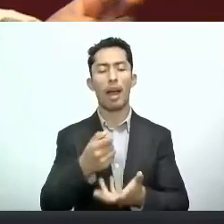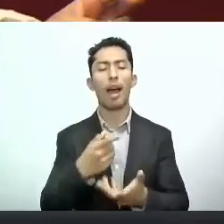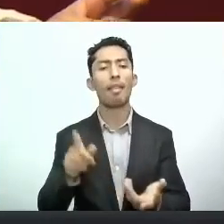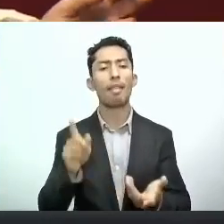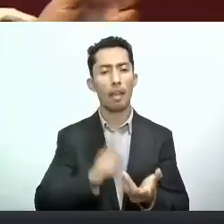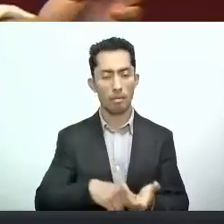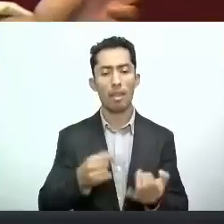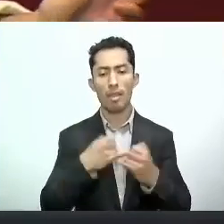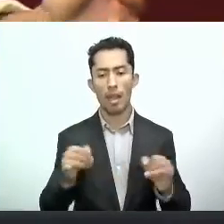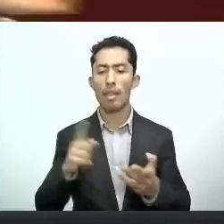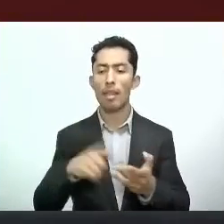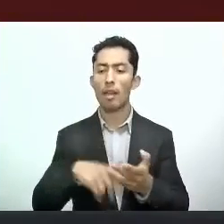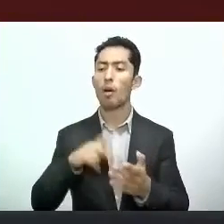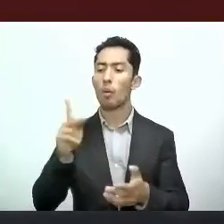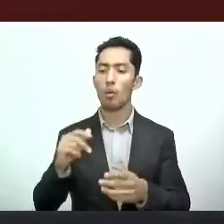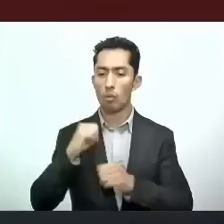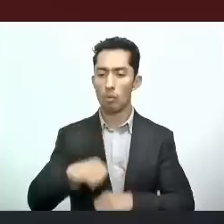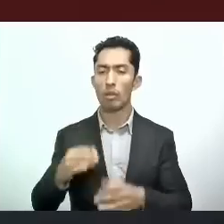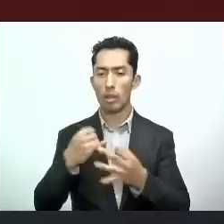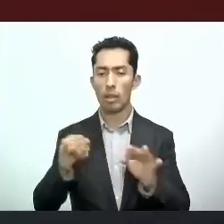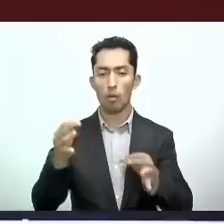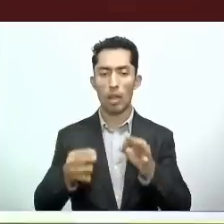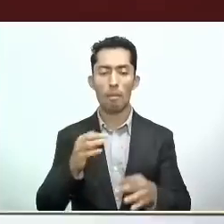independencia judicial?